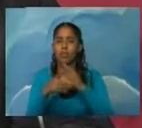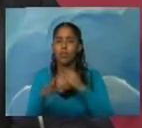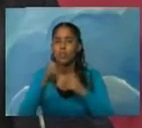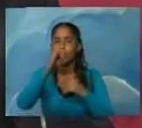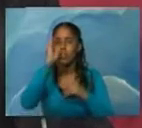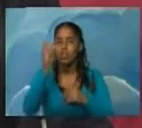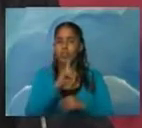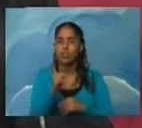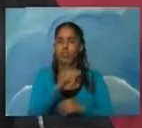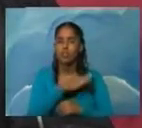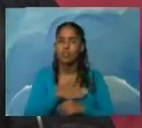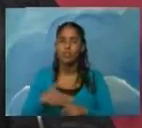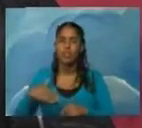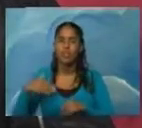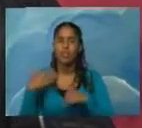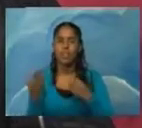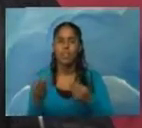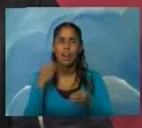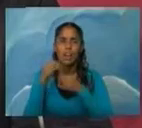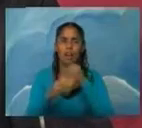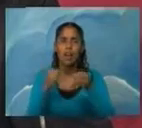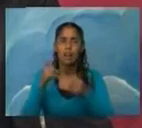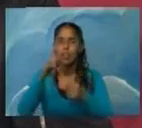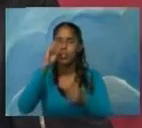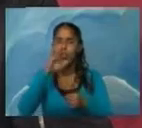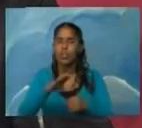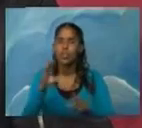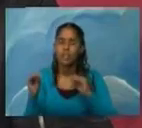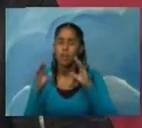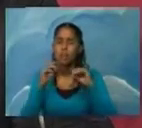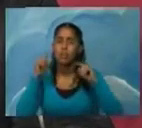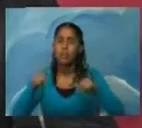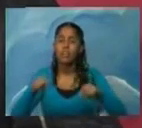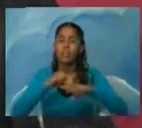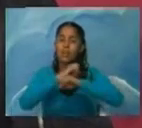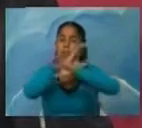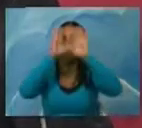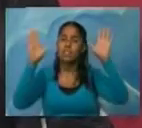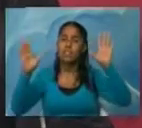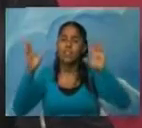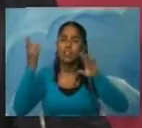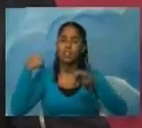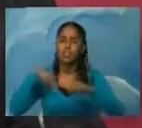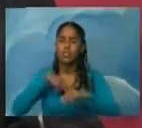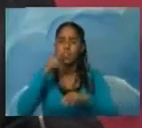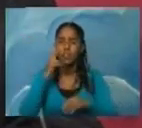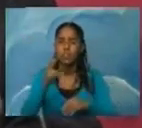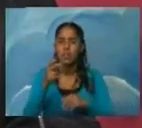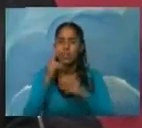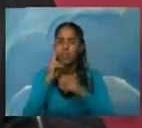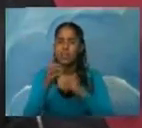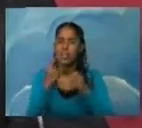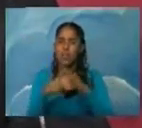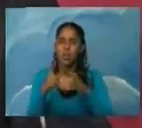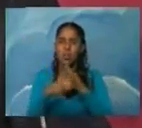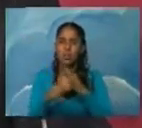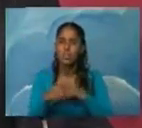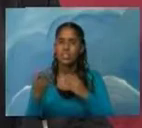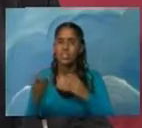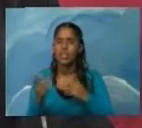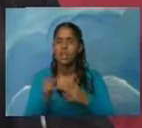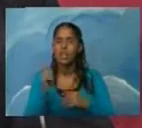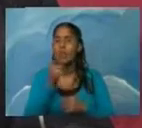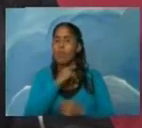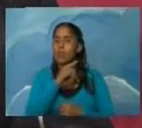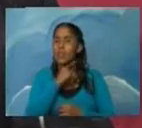no quiere que hagamos. Y eso es lo que Dios está hablando en esta mañana. Que nosotros tengamos esa visión de ver cosas que aparentemente no